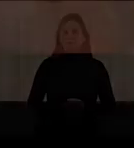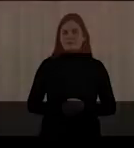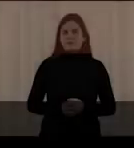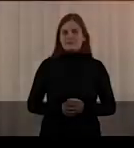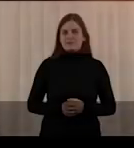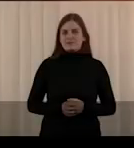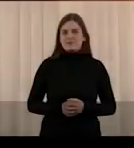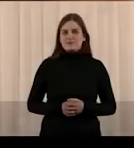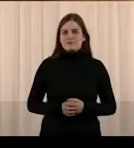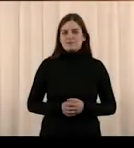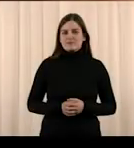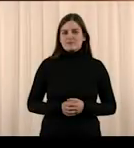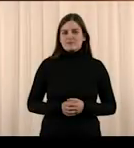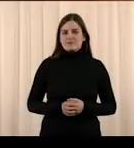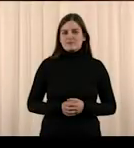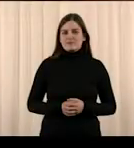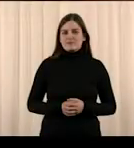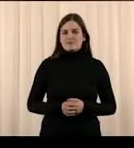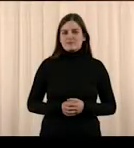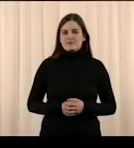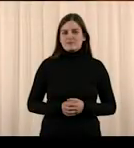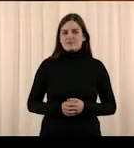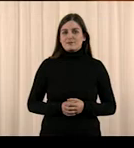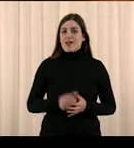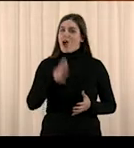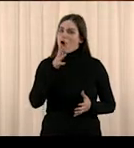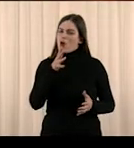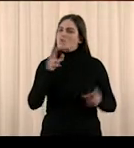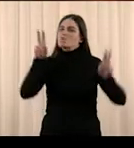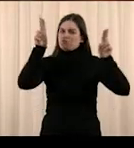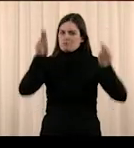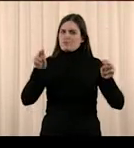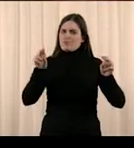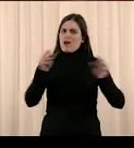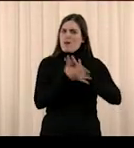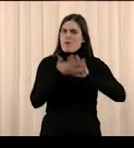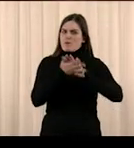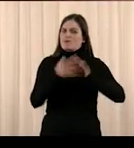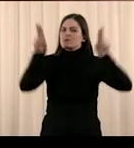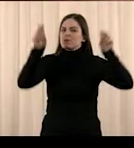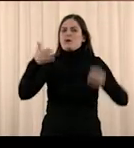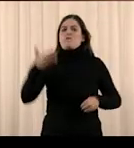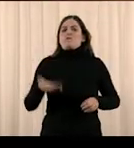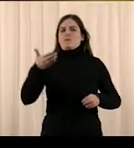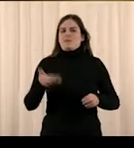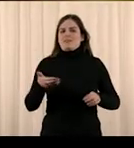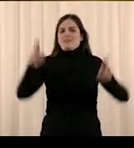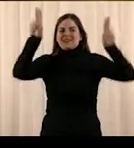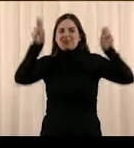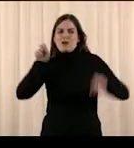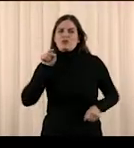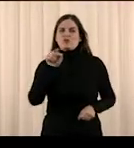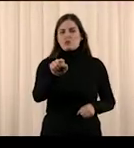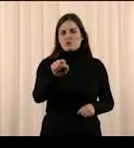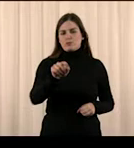The subject truly is timeless. Este es sin duda un tema intemporal. Se trata de ti.